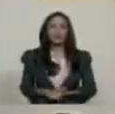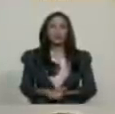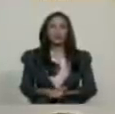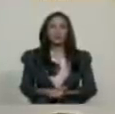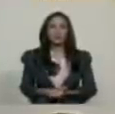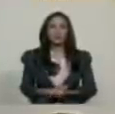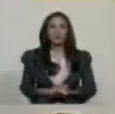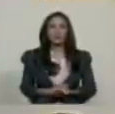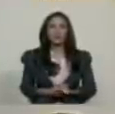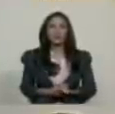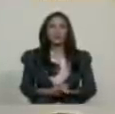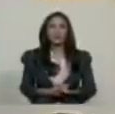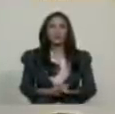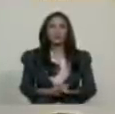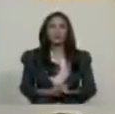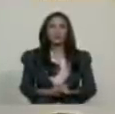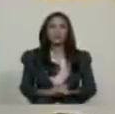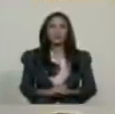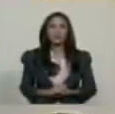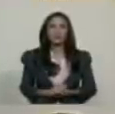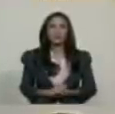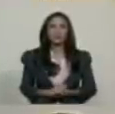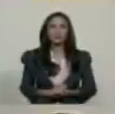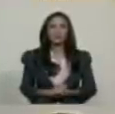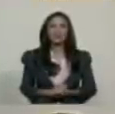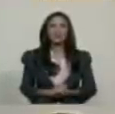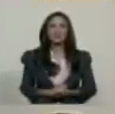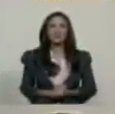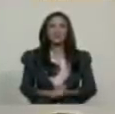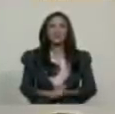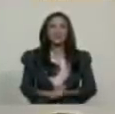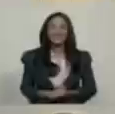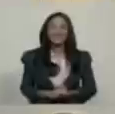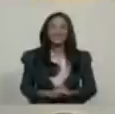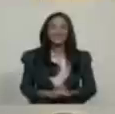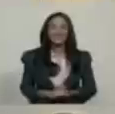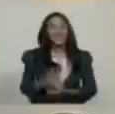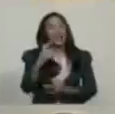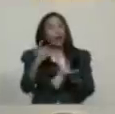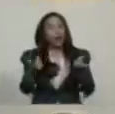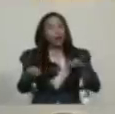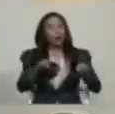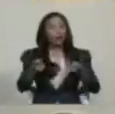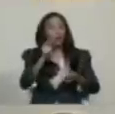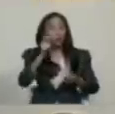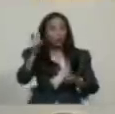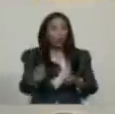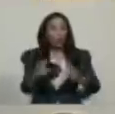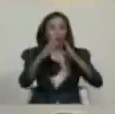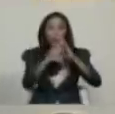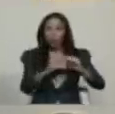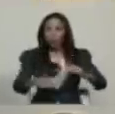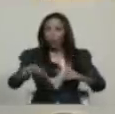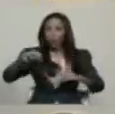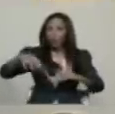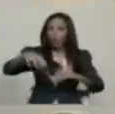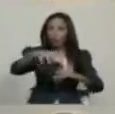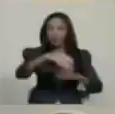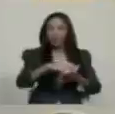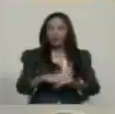está involucrado en el tema productivo de manera especial, y ahora es coordinador de toda la región económica